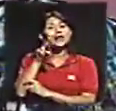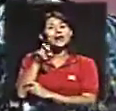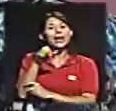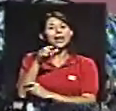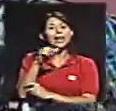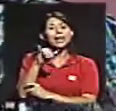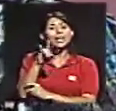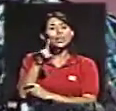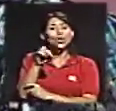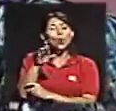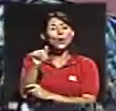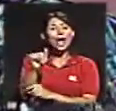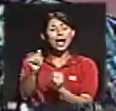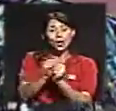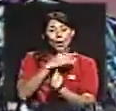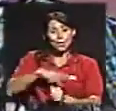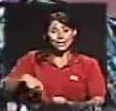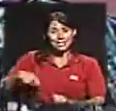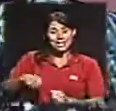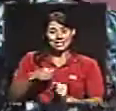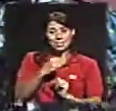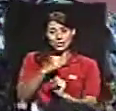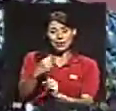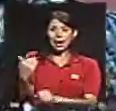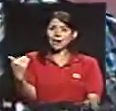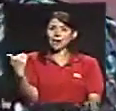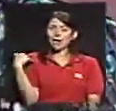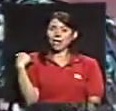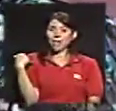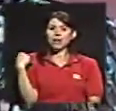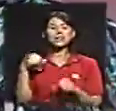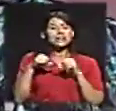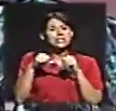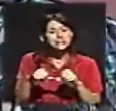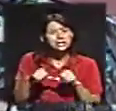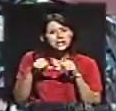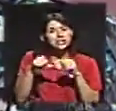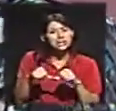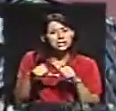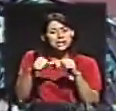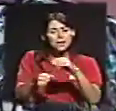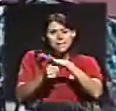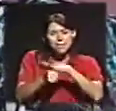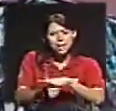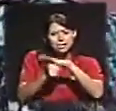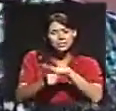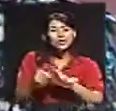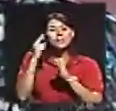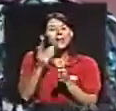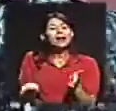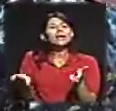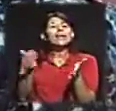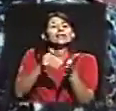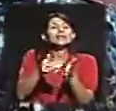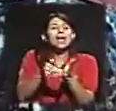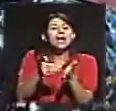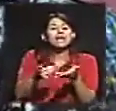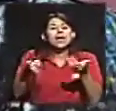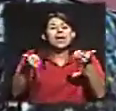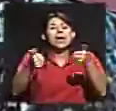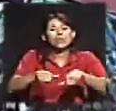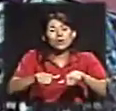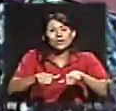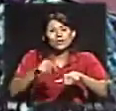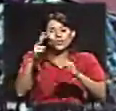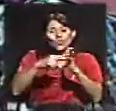alerta con la presidenta municipal de ese consejo de que siguen las presiones para que se reactive una concesión, un acuerdo que se había tomado